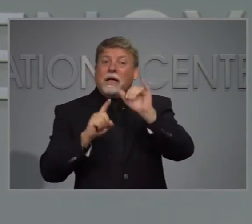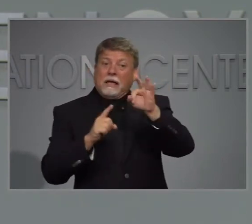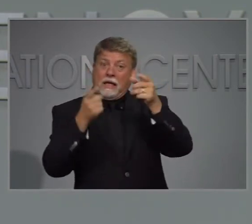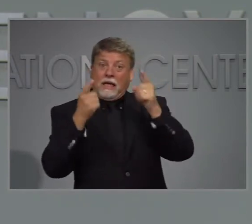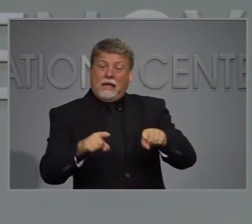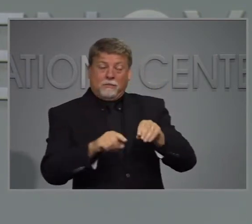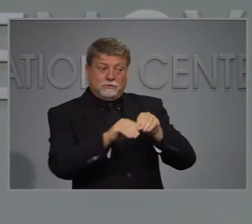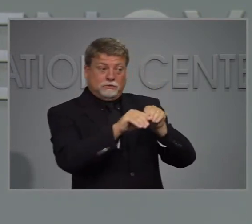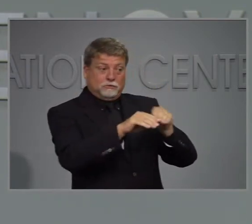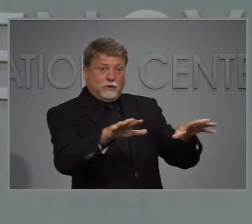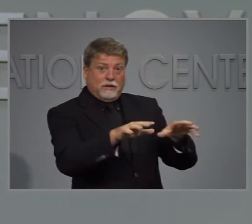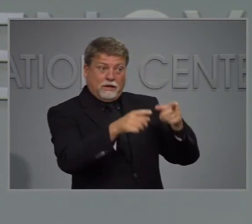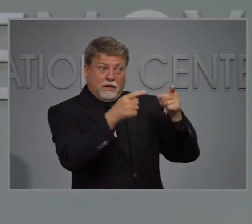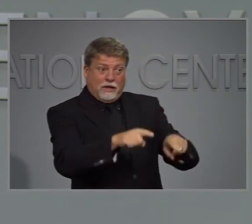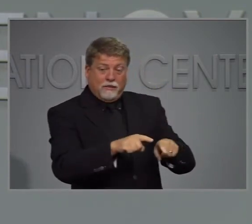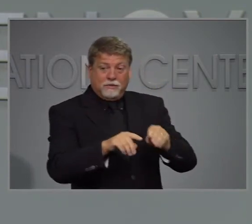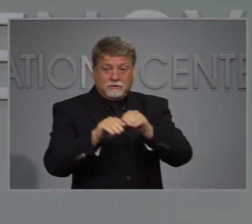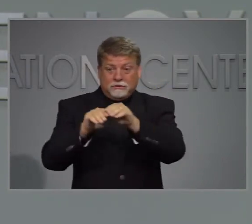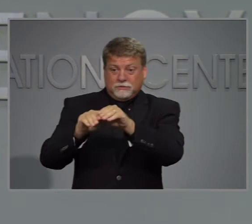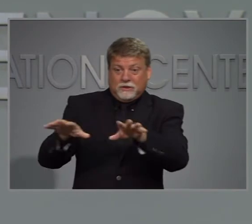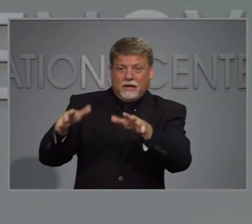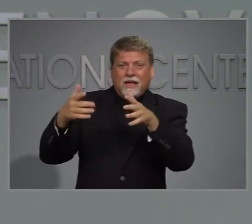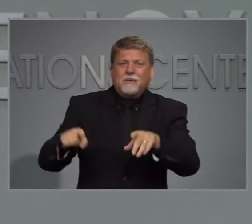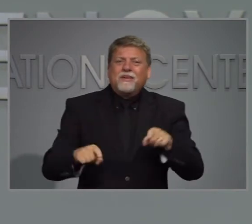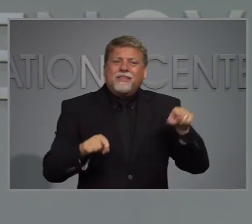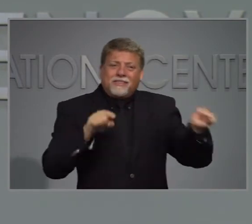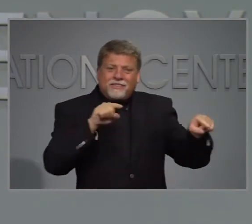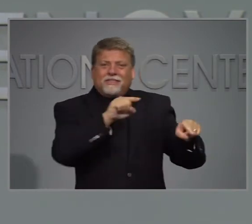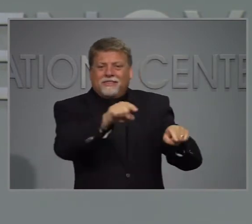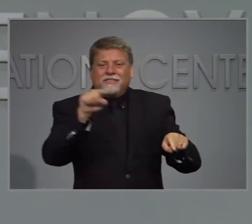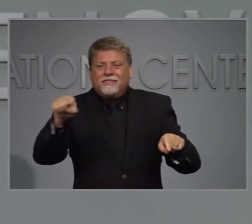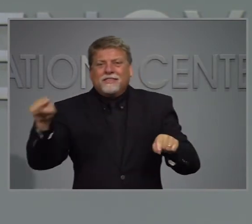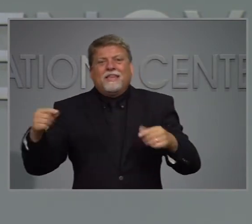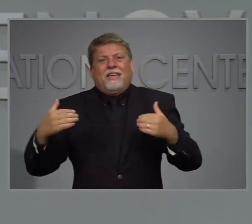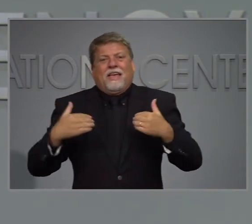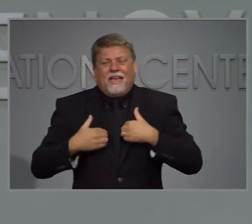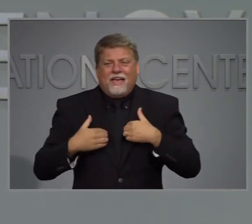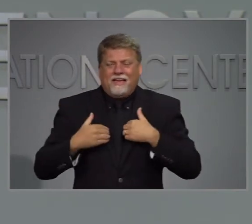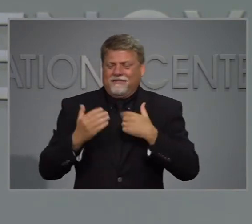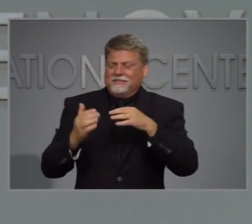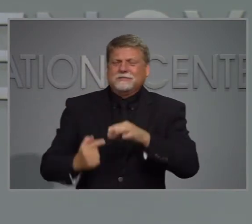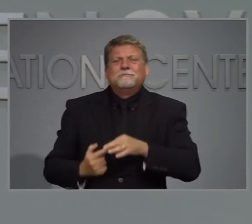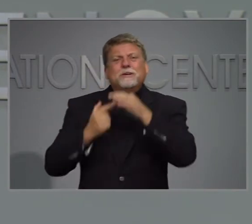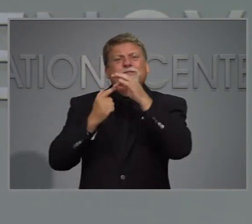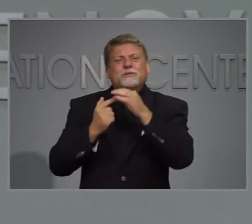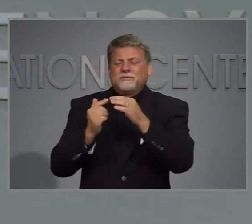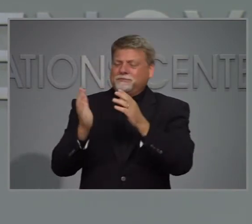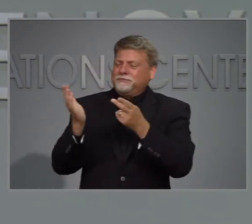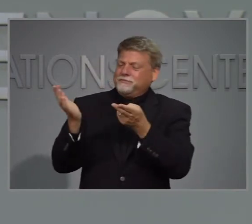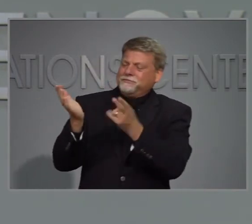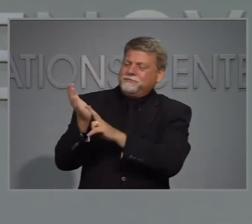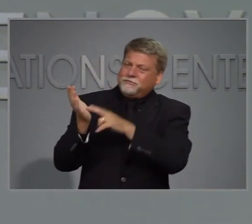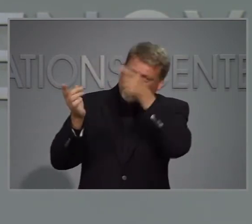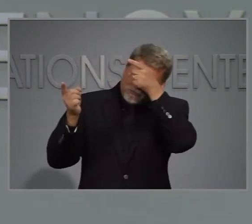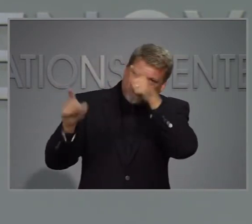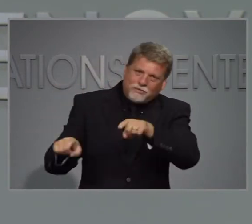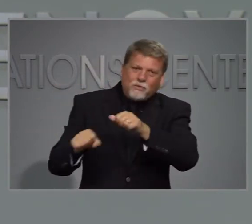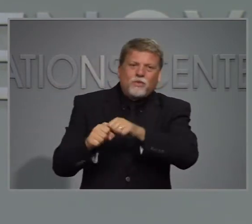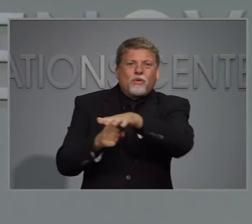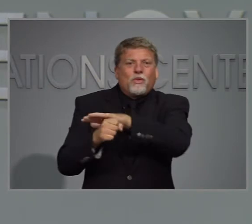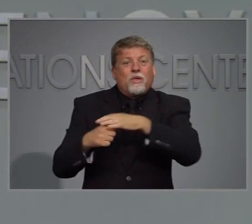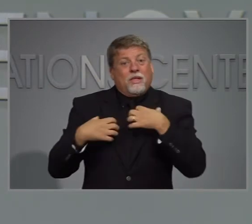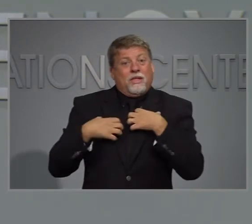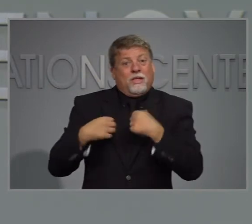Si vemos que se propaga el virus en las universidades, tenemos memorandos de entendimiento